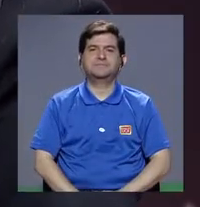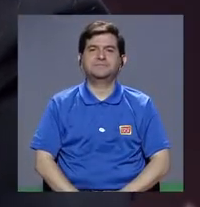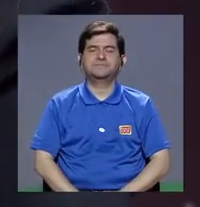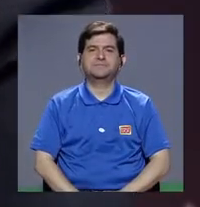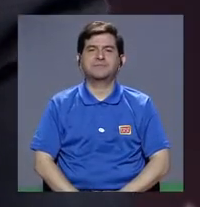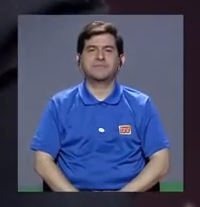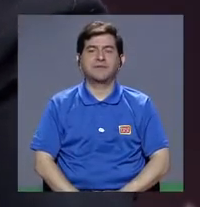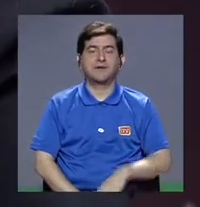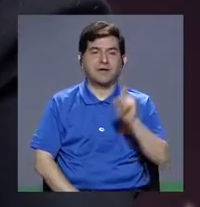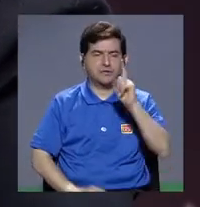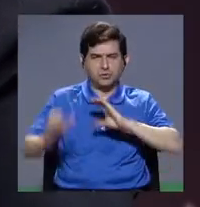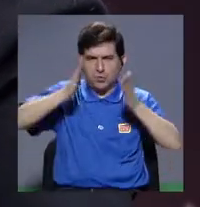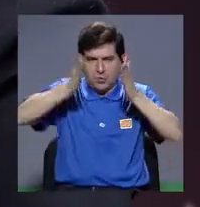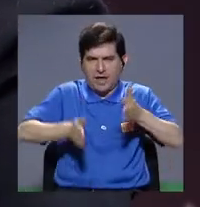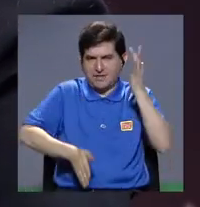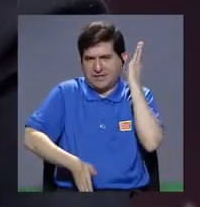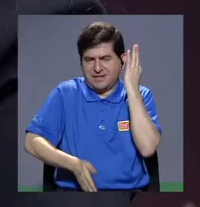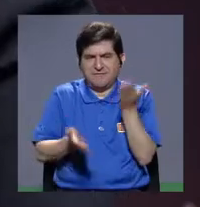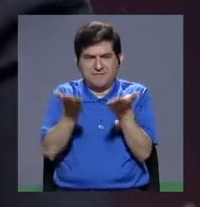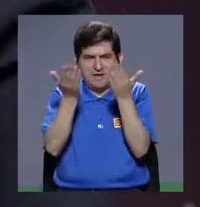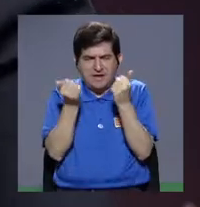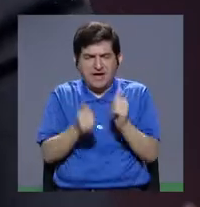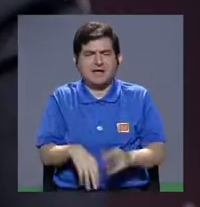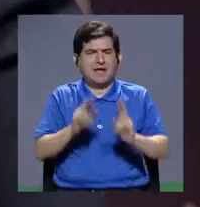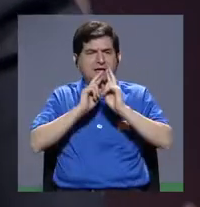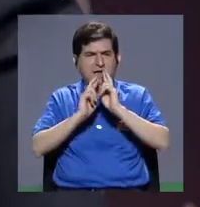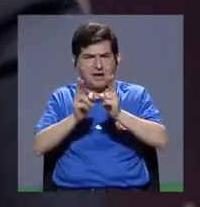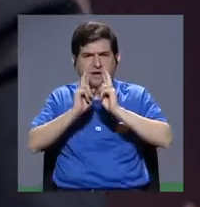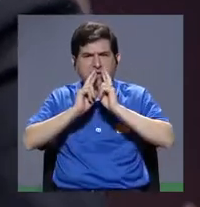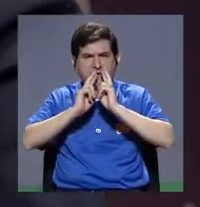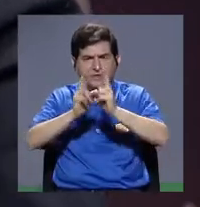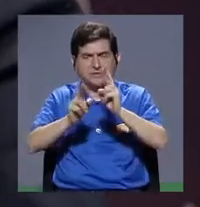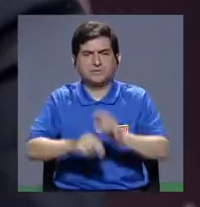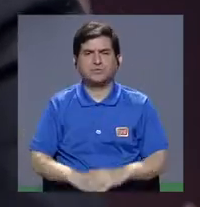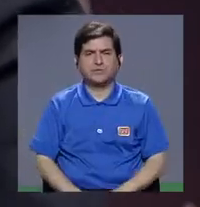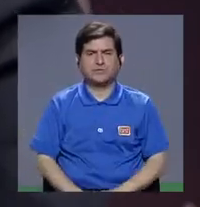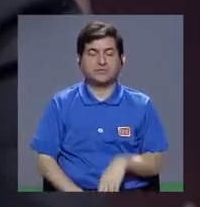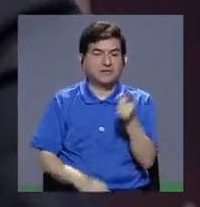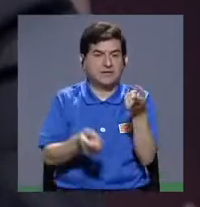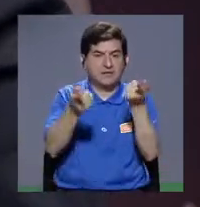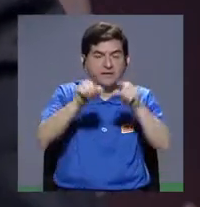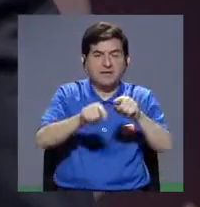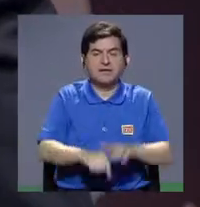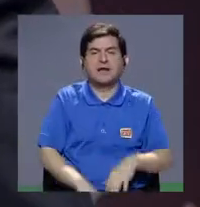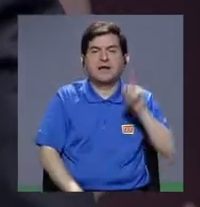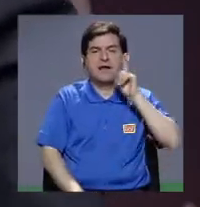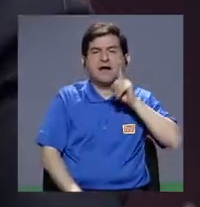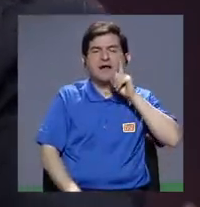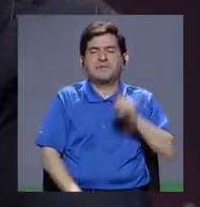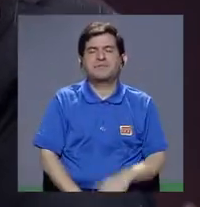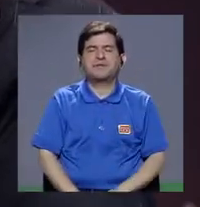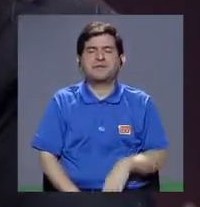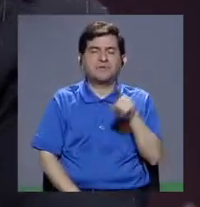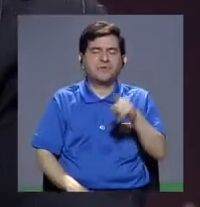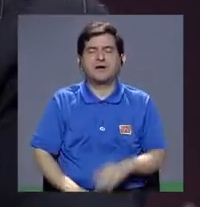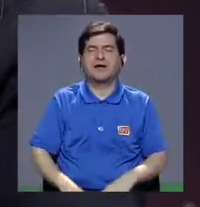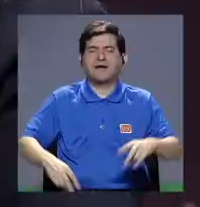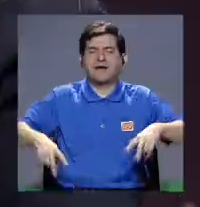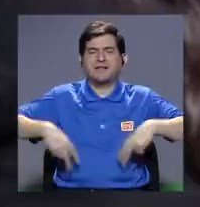qué es una científica y que quiere buscar la respuesta a el mito de la longevidad